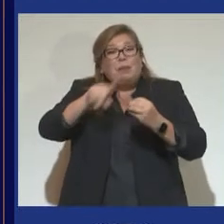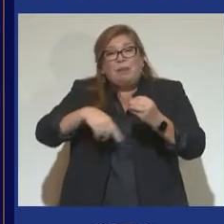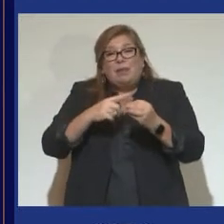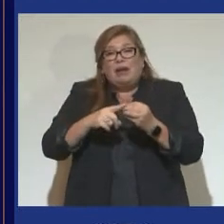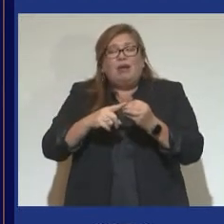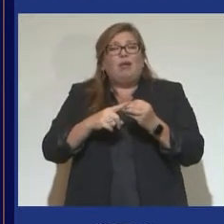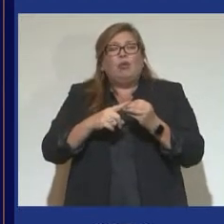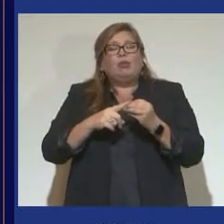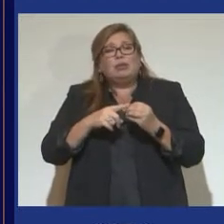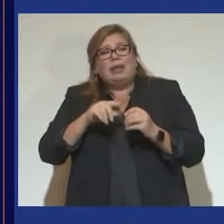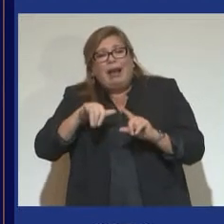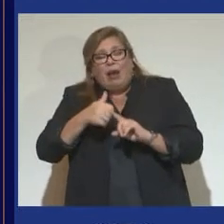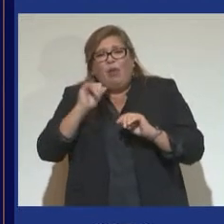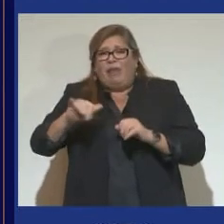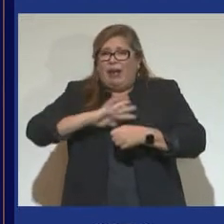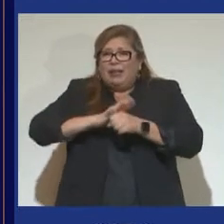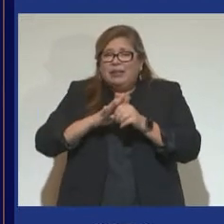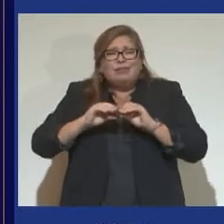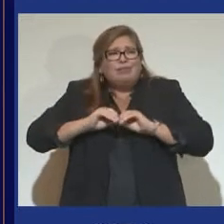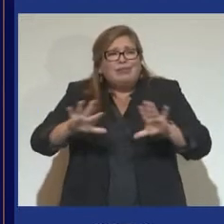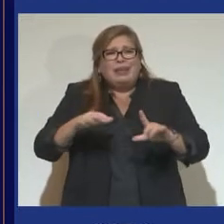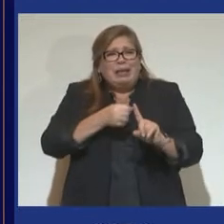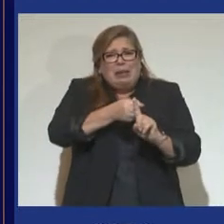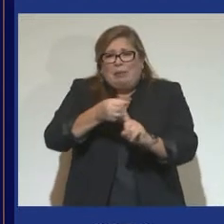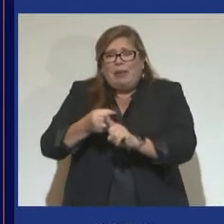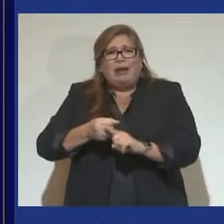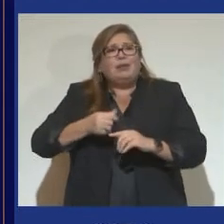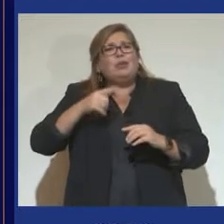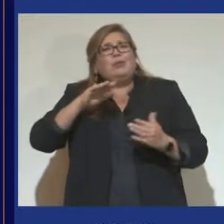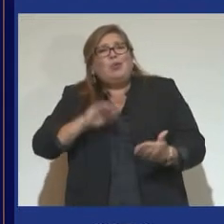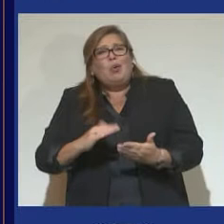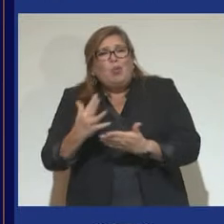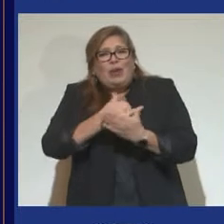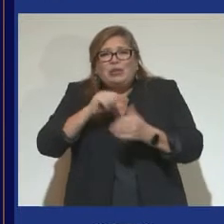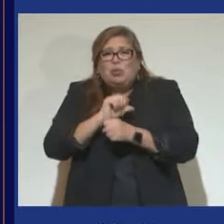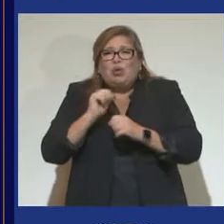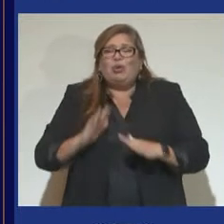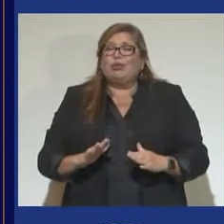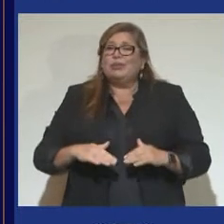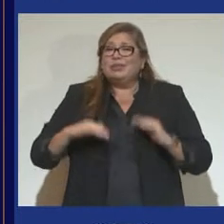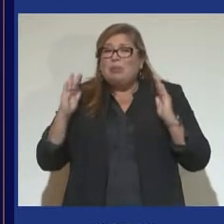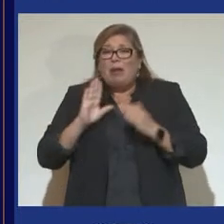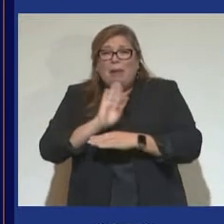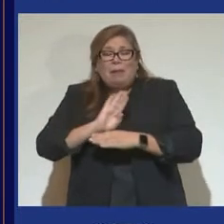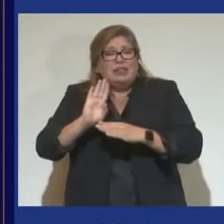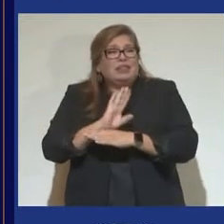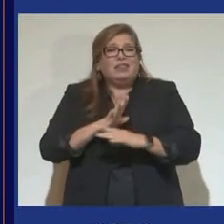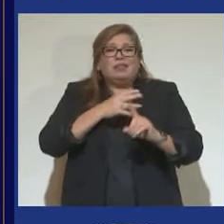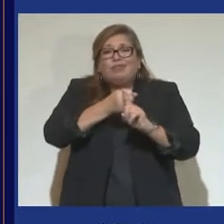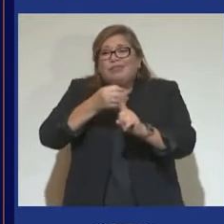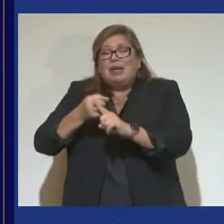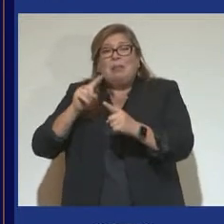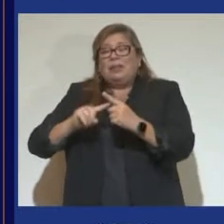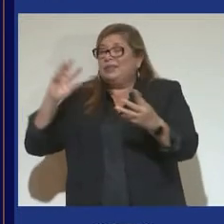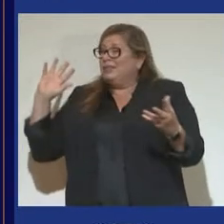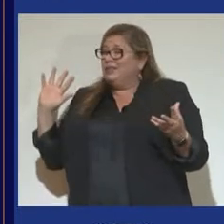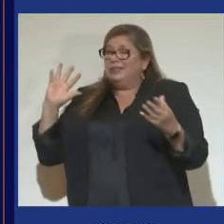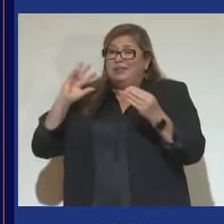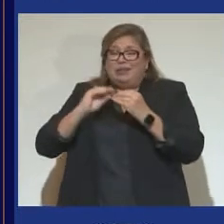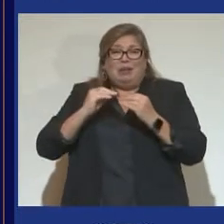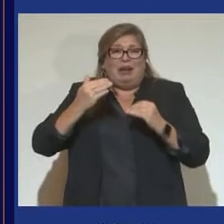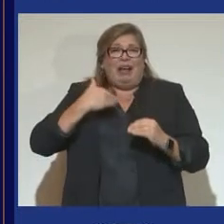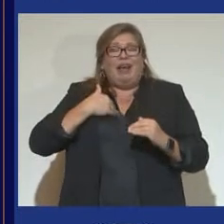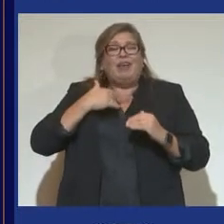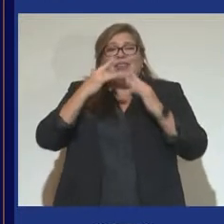problemas que han dado impacto a los trabajadores de bajo ingreso pequeños negocios y por supuesto las tiene cualidades que hemos tenido por décadas